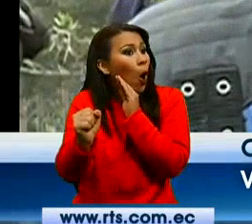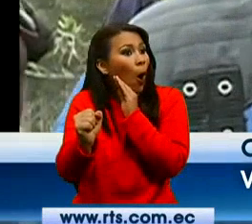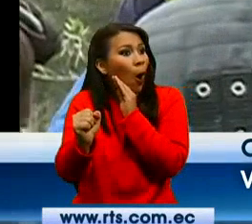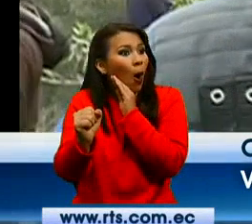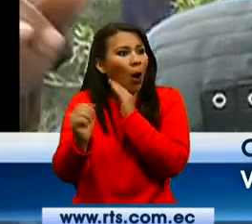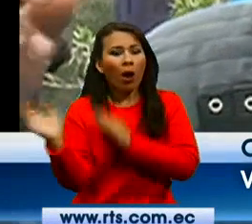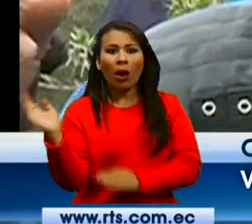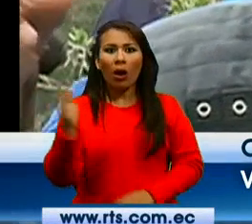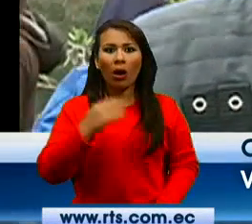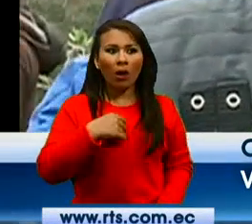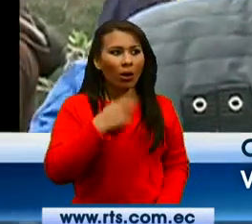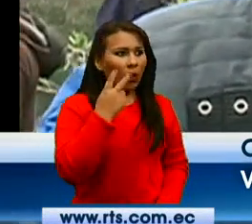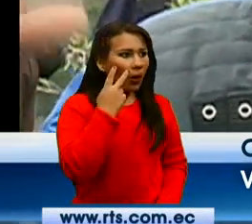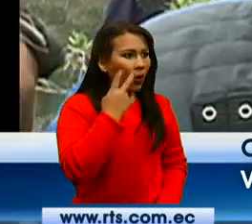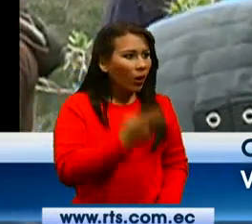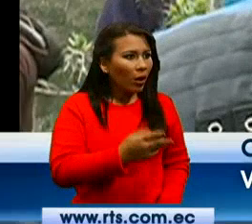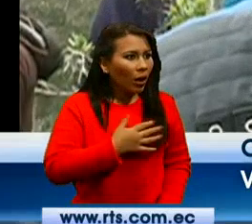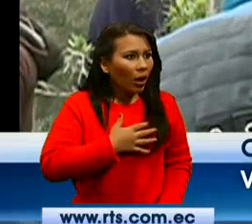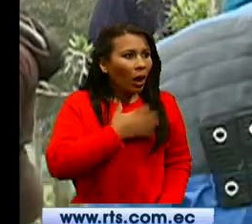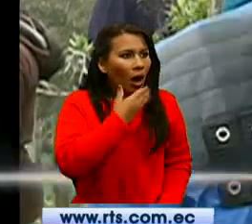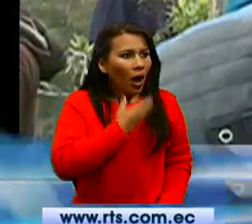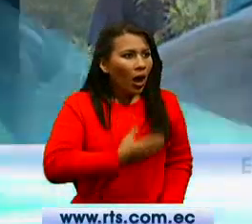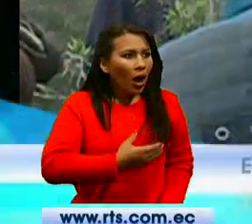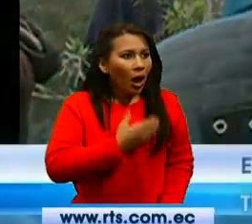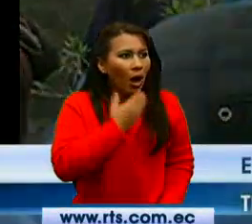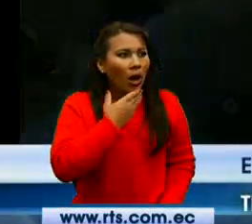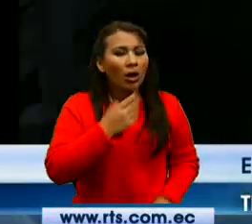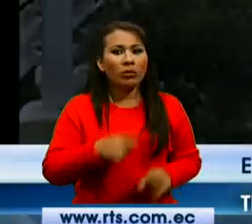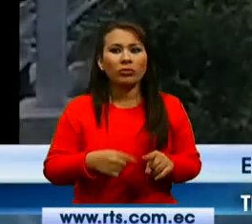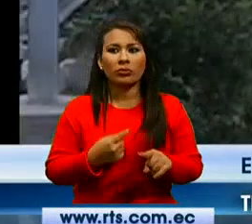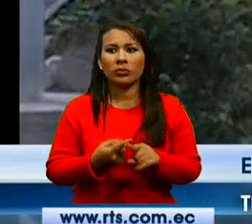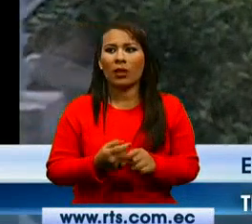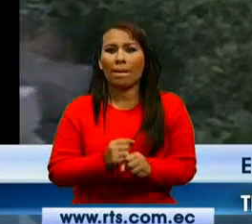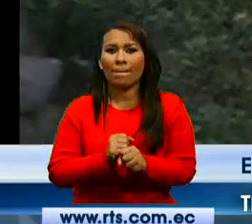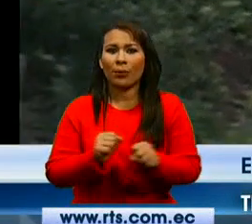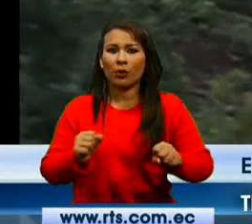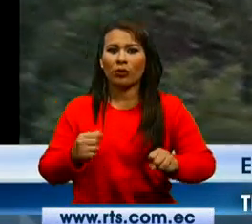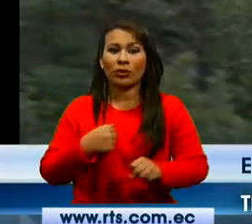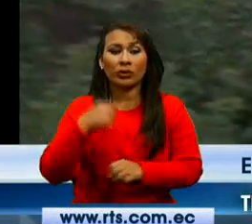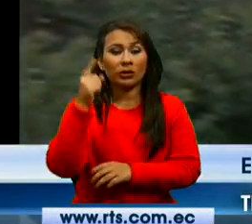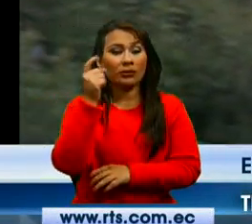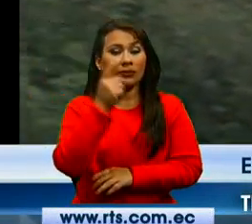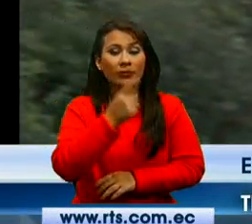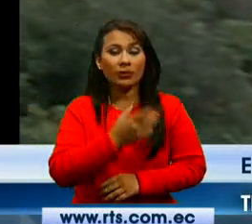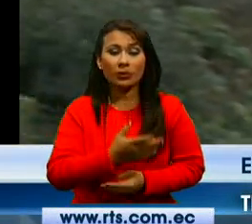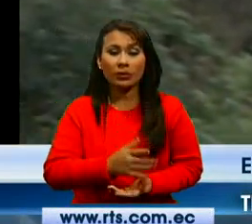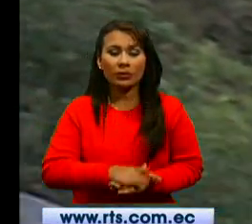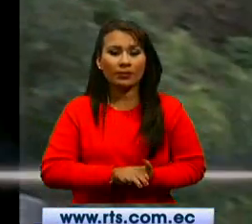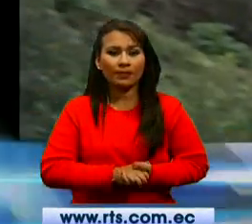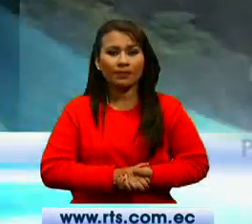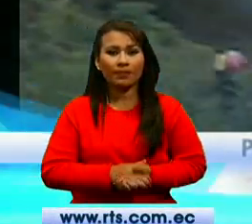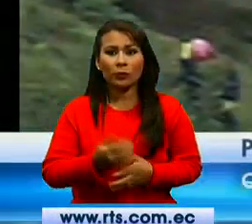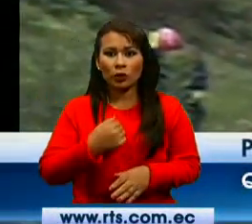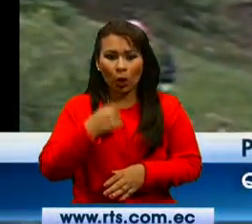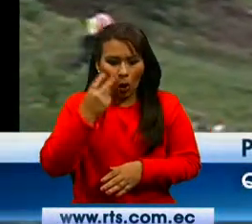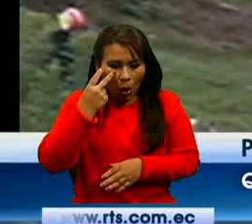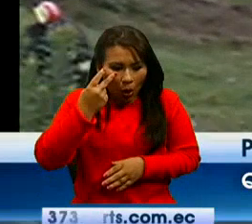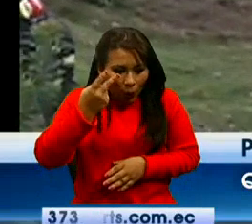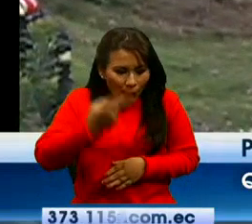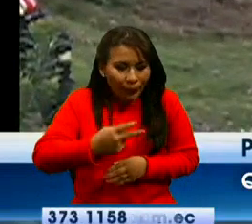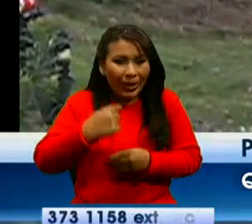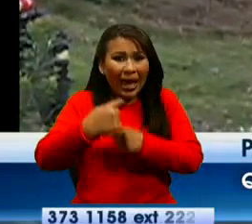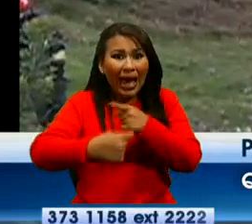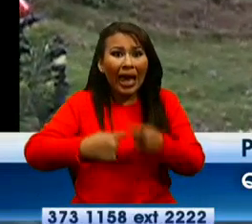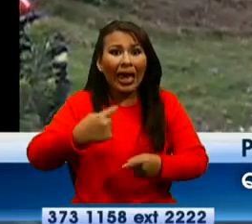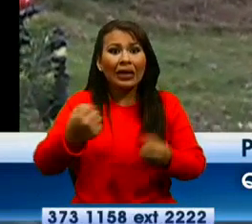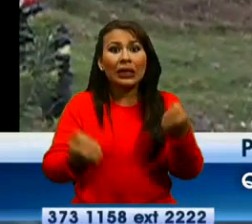escuchar el sonido que como que explotó, entonces salimos nosotros a ver y ya le vimos al bus ahí que estaba debajo. Entonces algunas